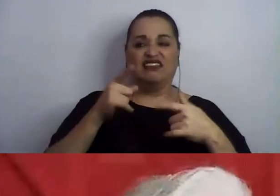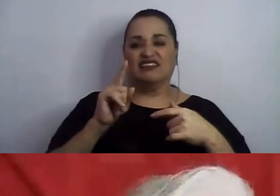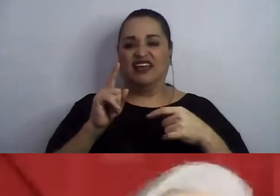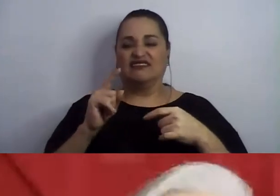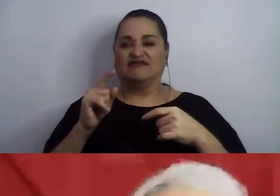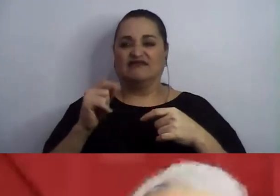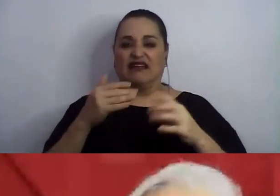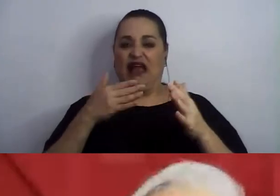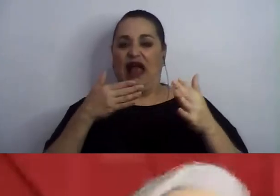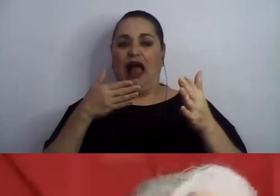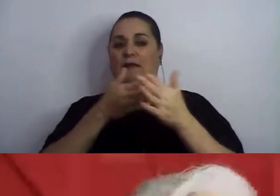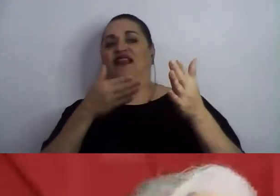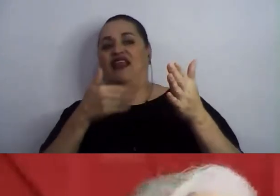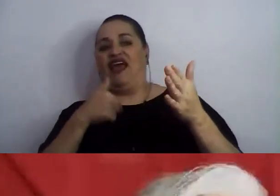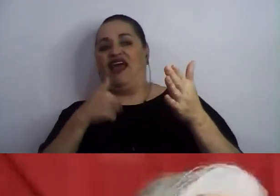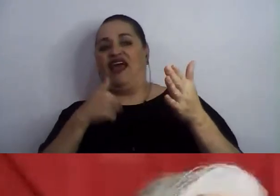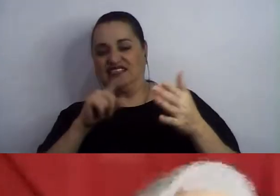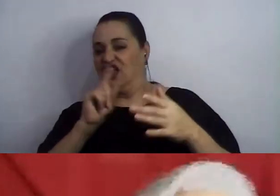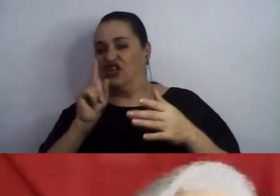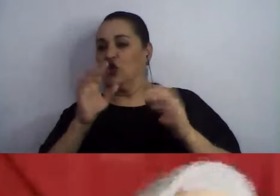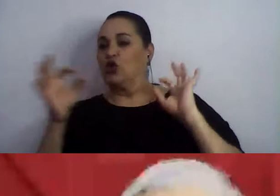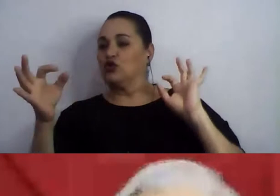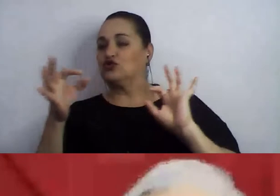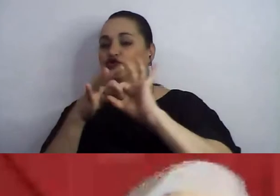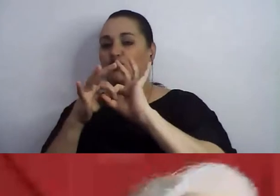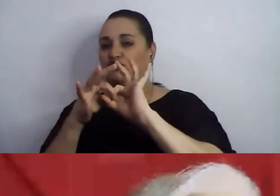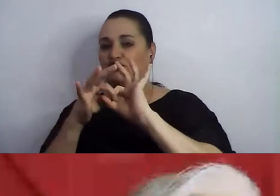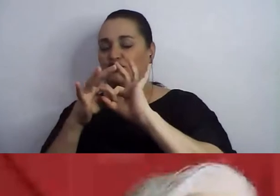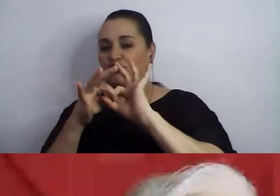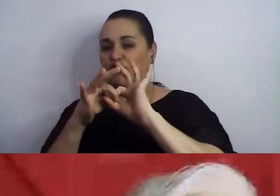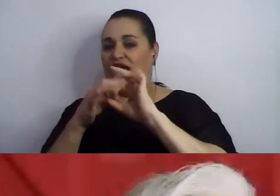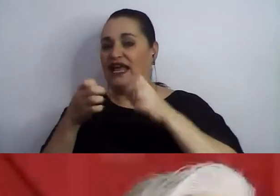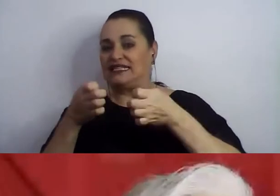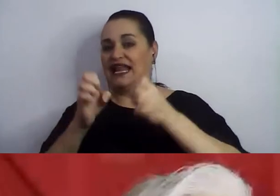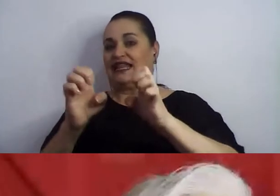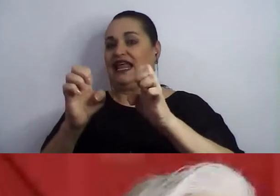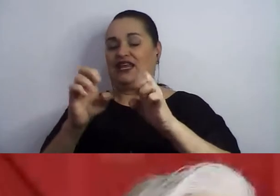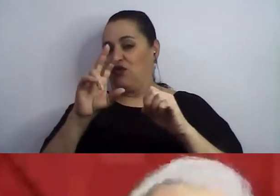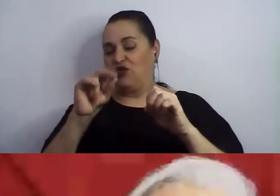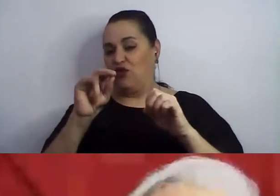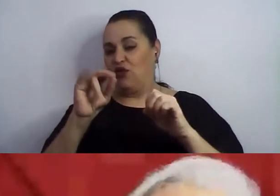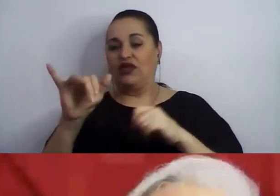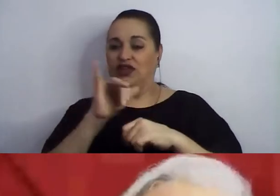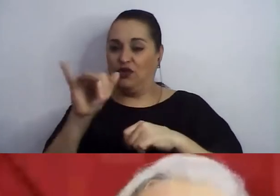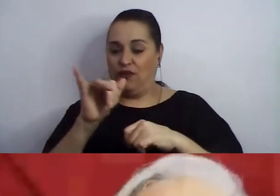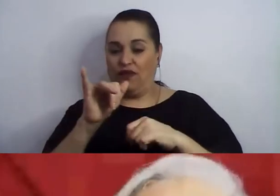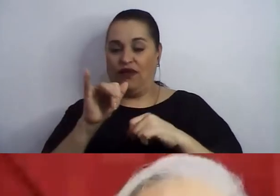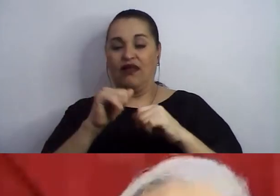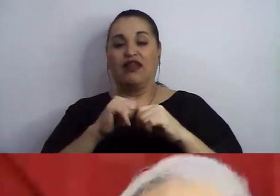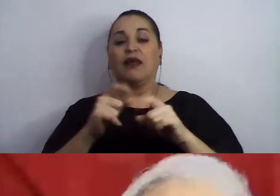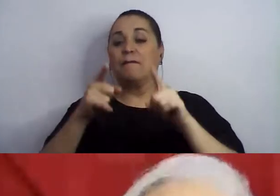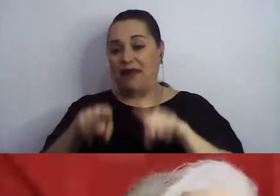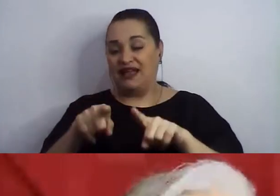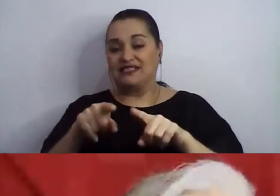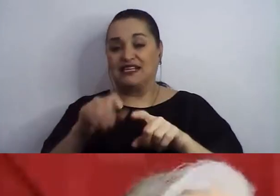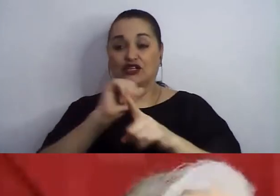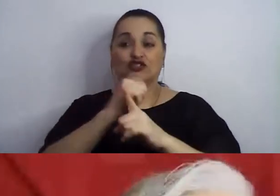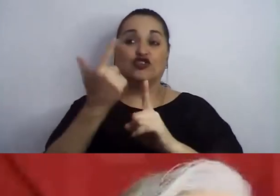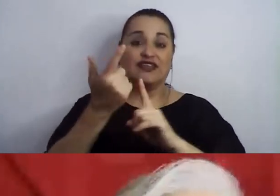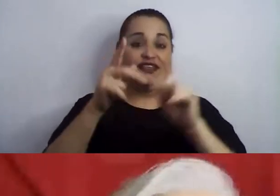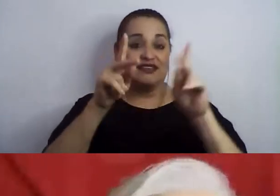como amenaza y no como un socio estratégico, ¿verdad? Igual ocurre cuando la sociedad